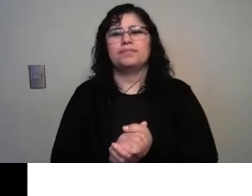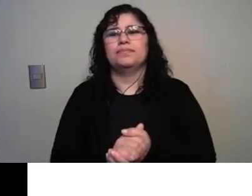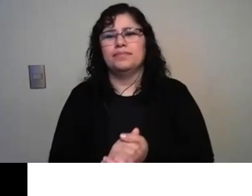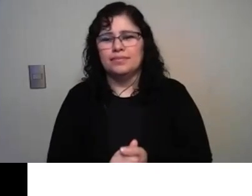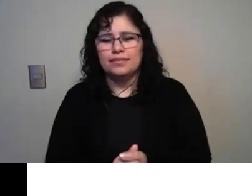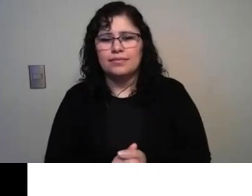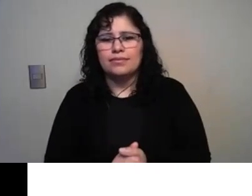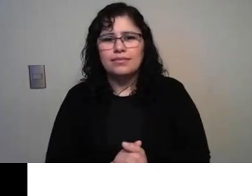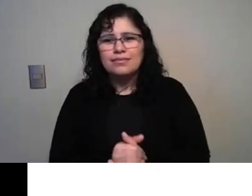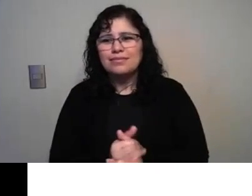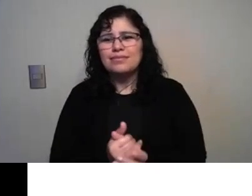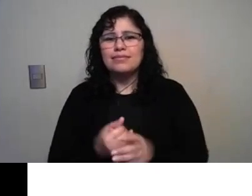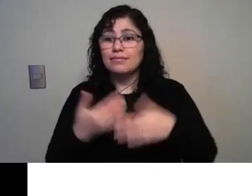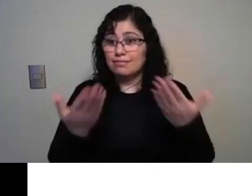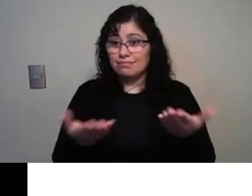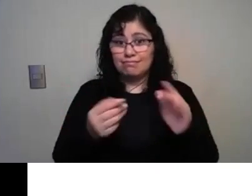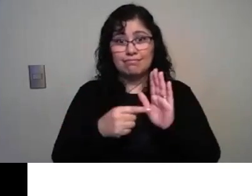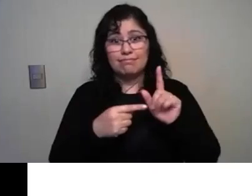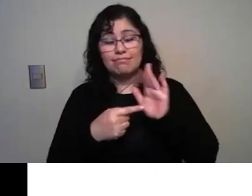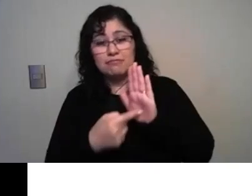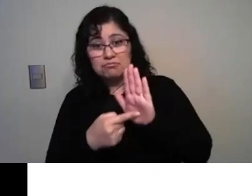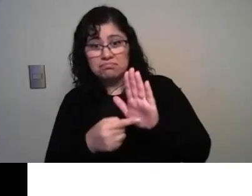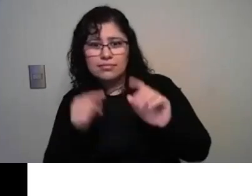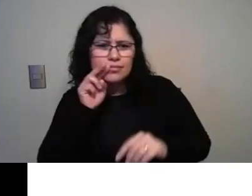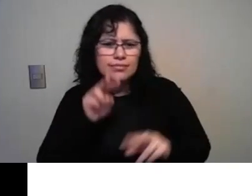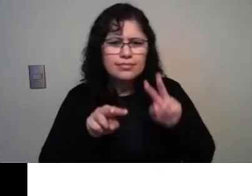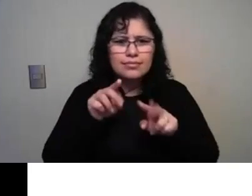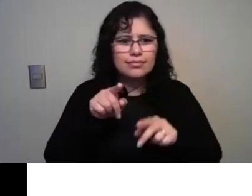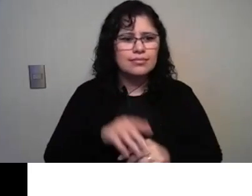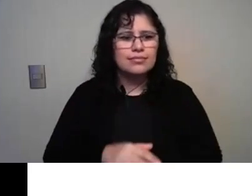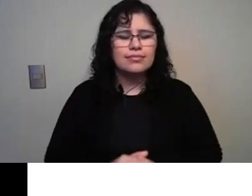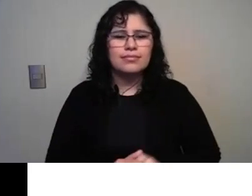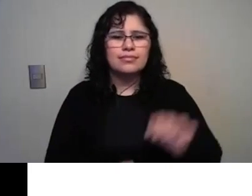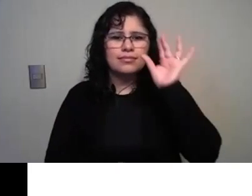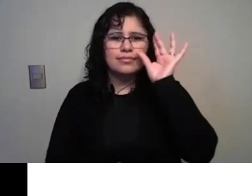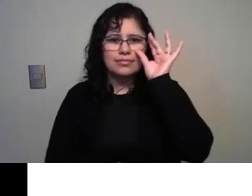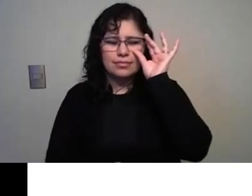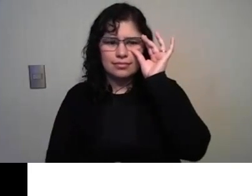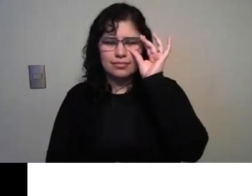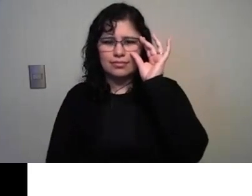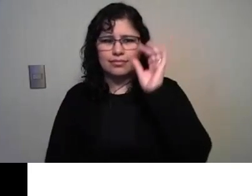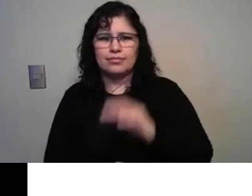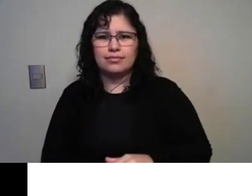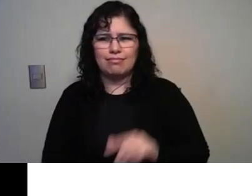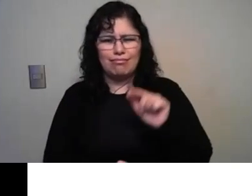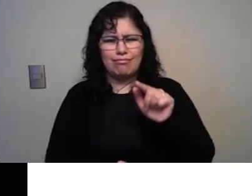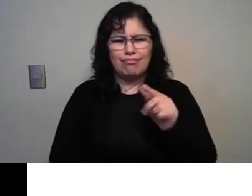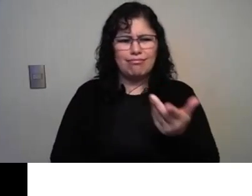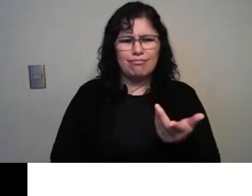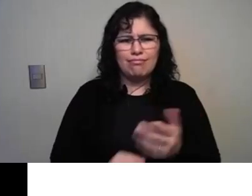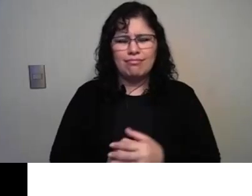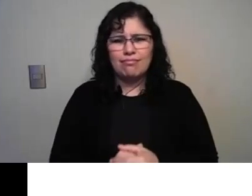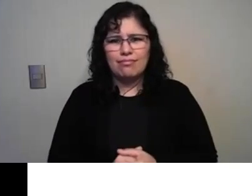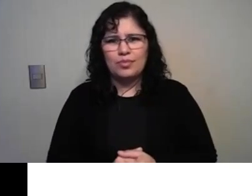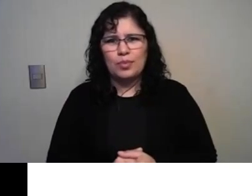Lo que pueden observar aquí en esta imagen, en sí no es no